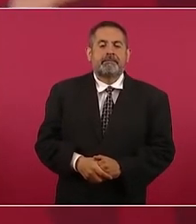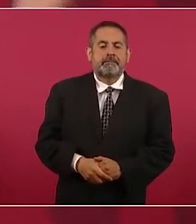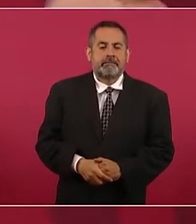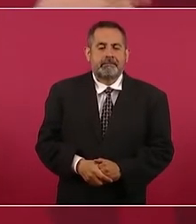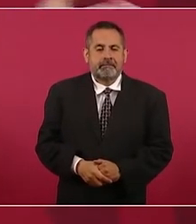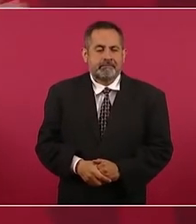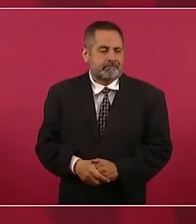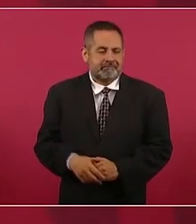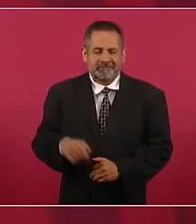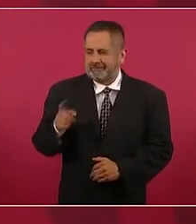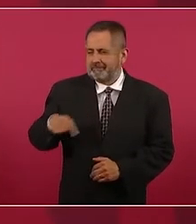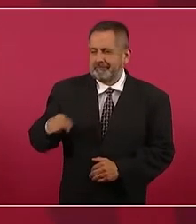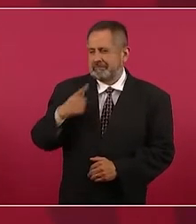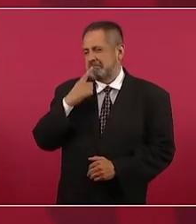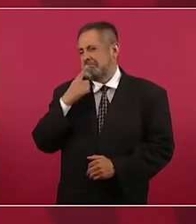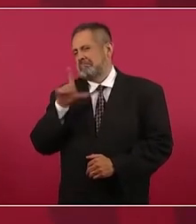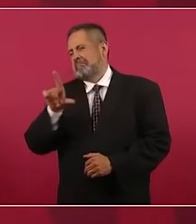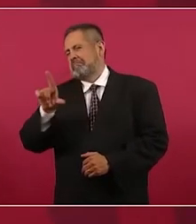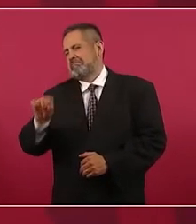Menosprecio